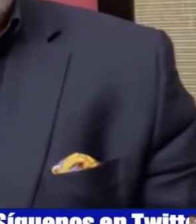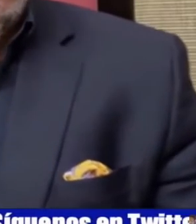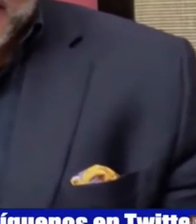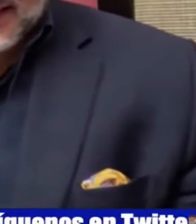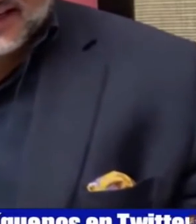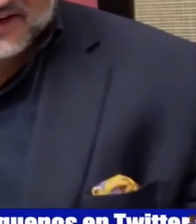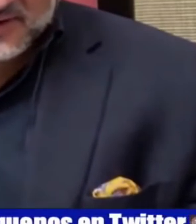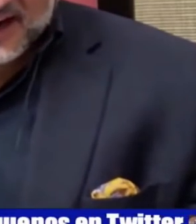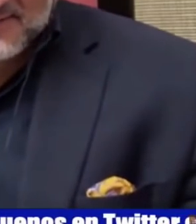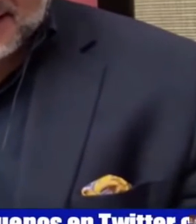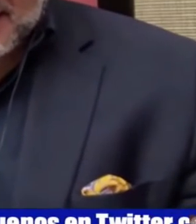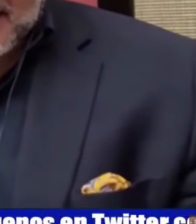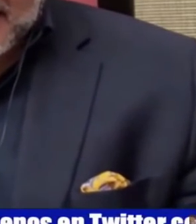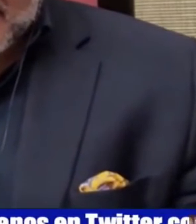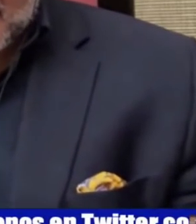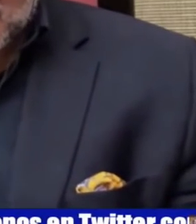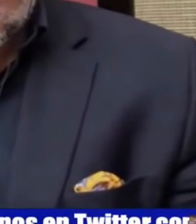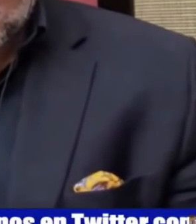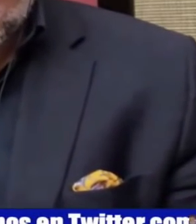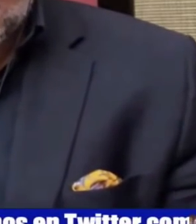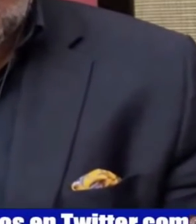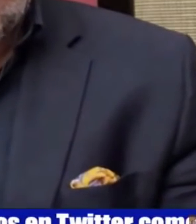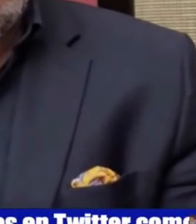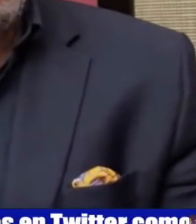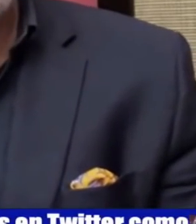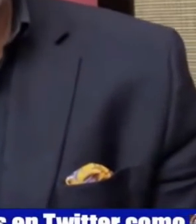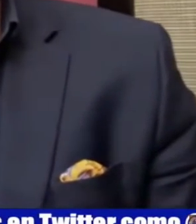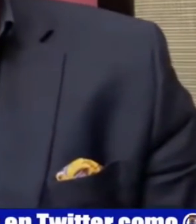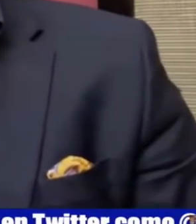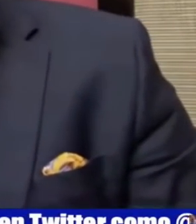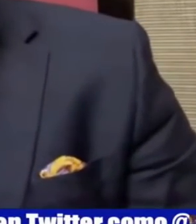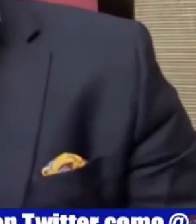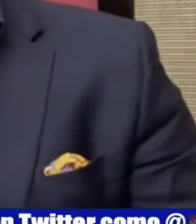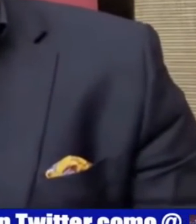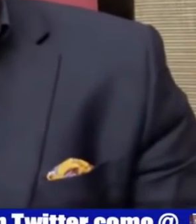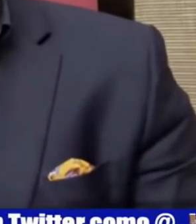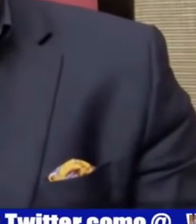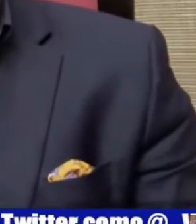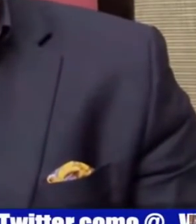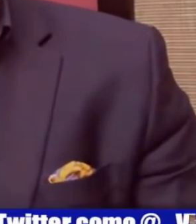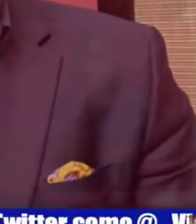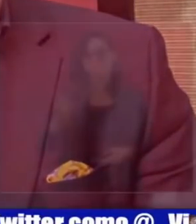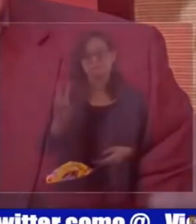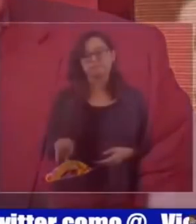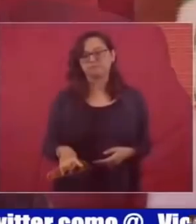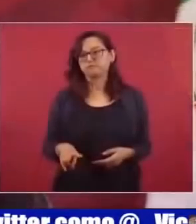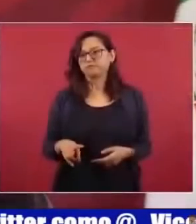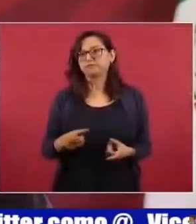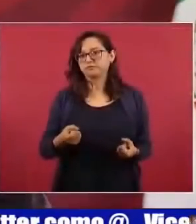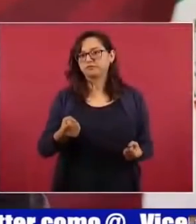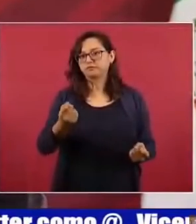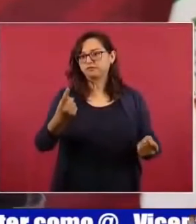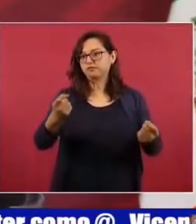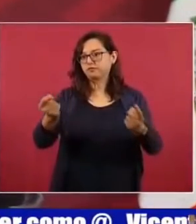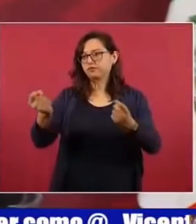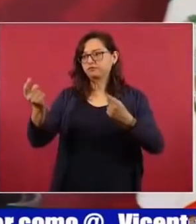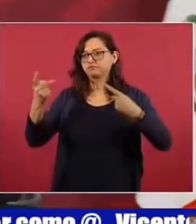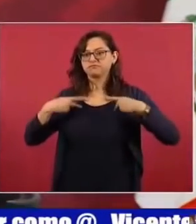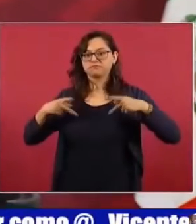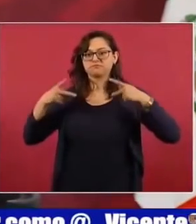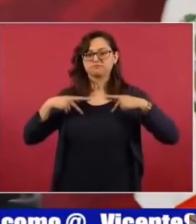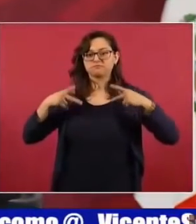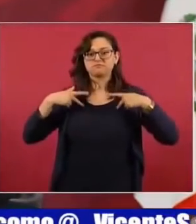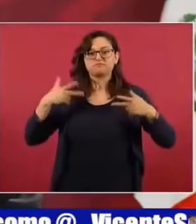Así es. Oye, querido Jaime, estuvimos en la mañanera y hoy el presidente Andrés Manuel López Obrador creo que dio